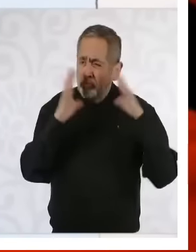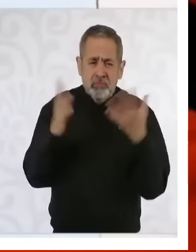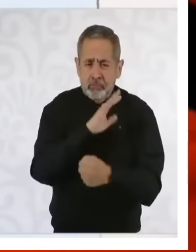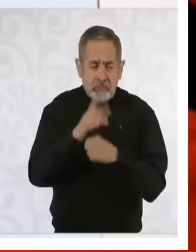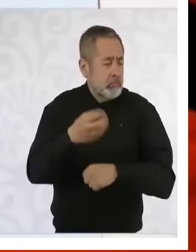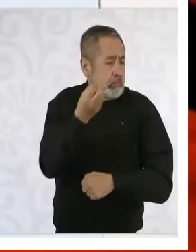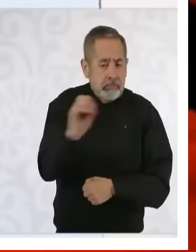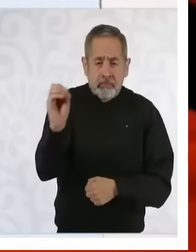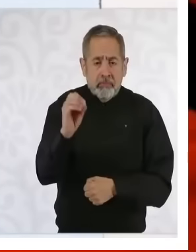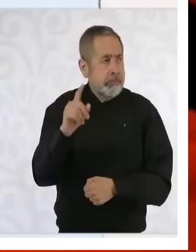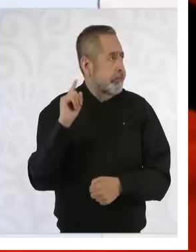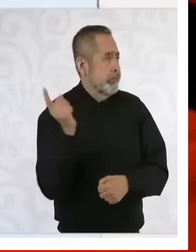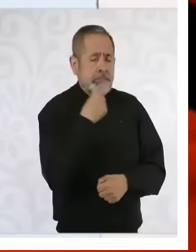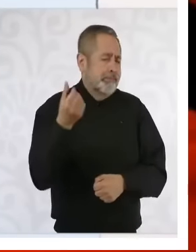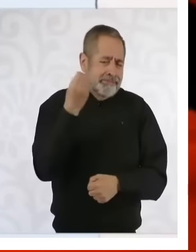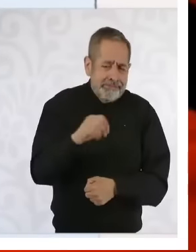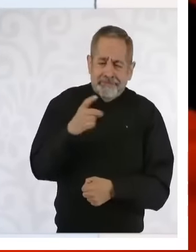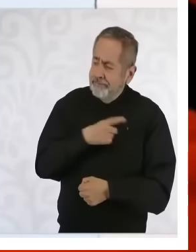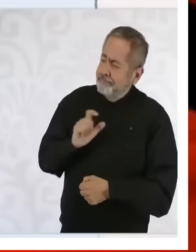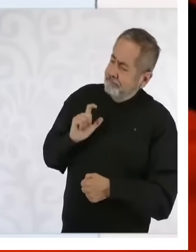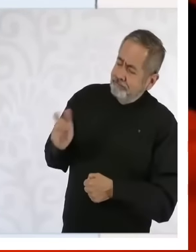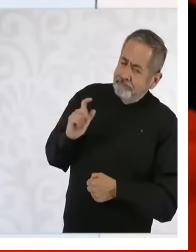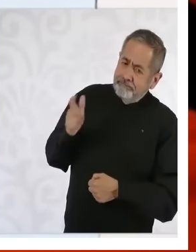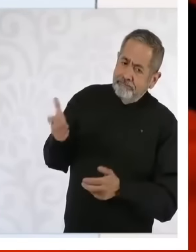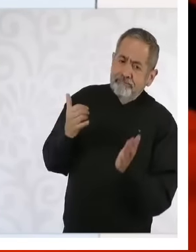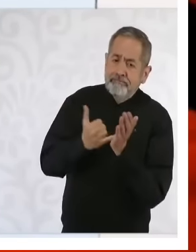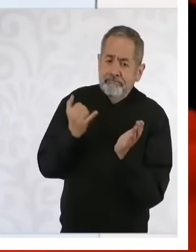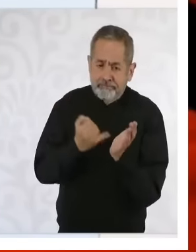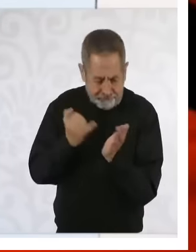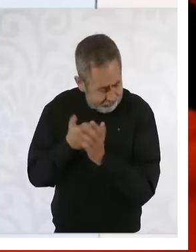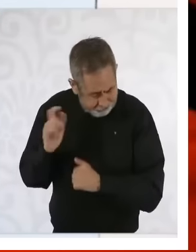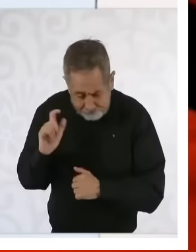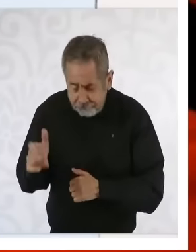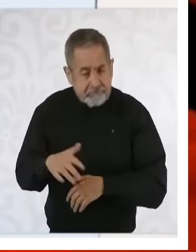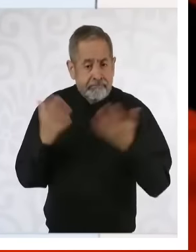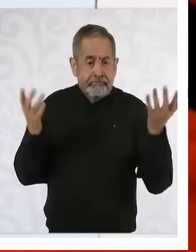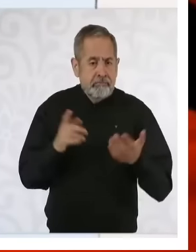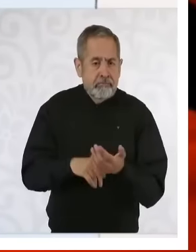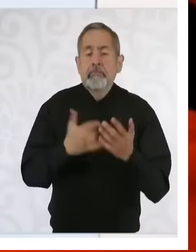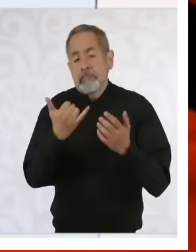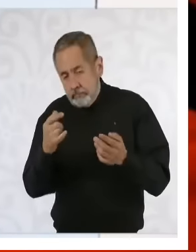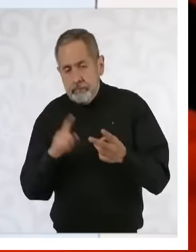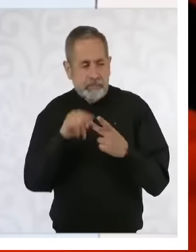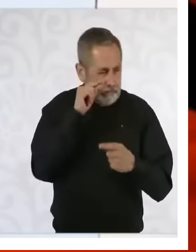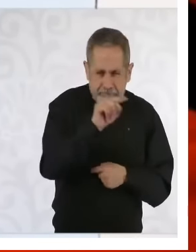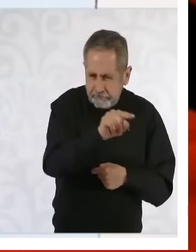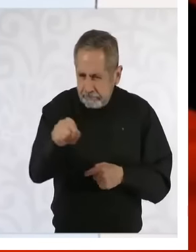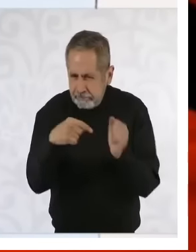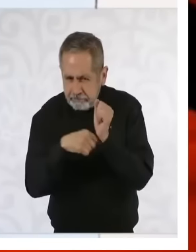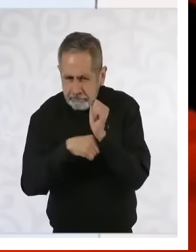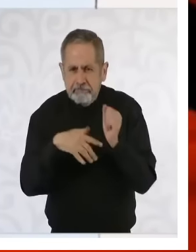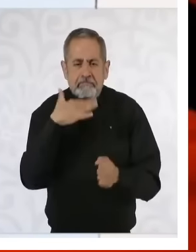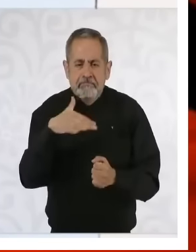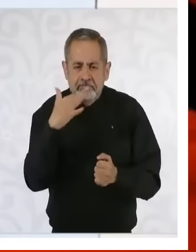pagan impuestos. Y primero hay que pasar a seguir erradicando la corrupción ahí donde todavía existe y por otro